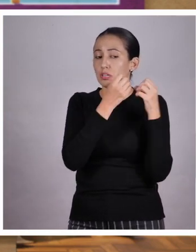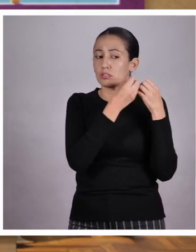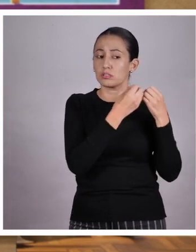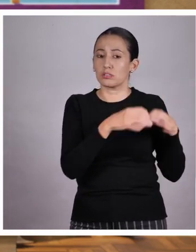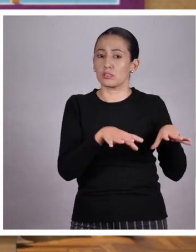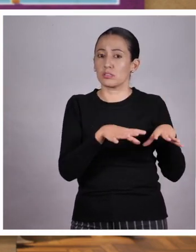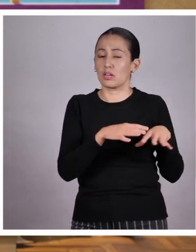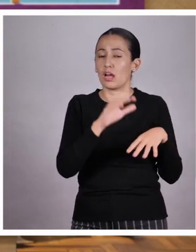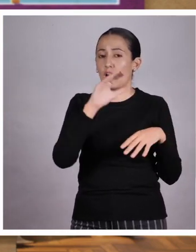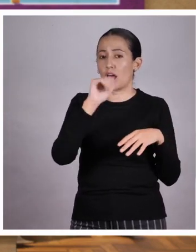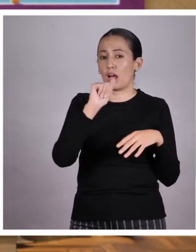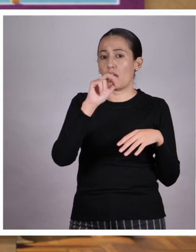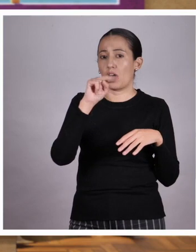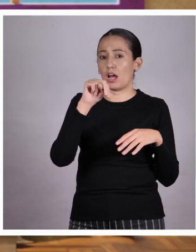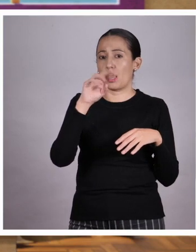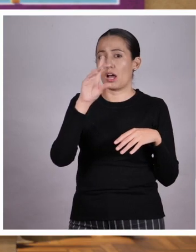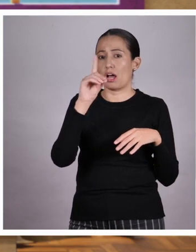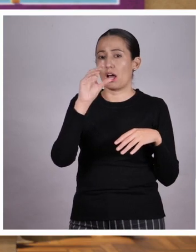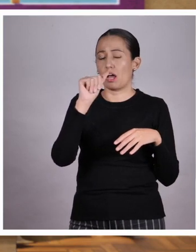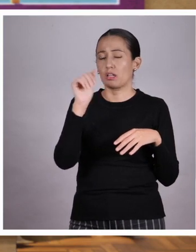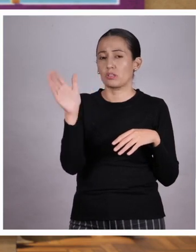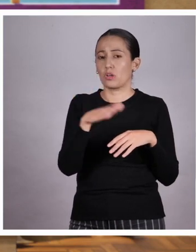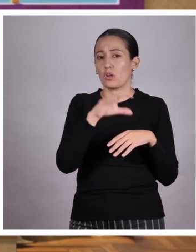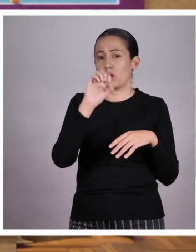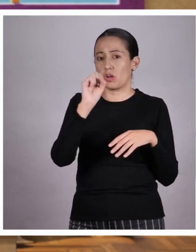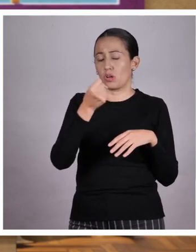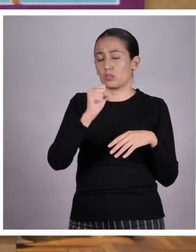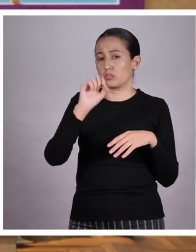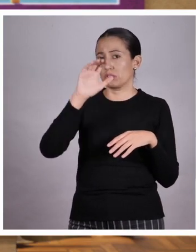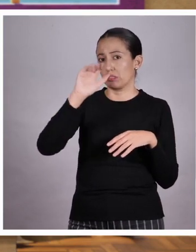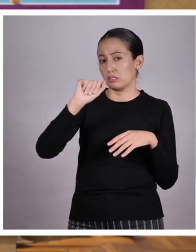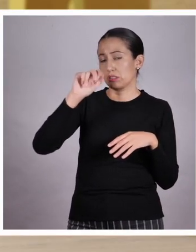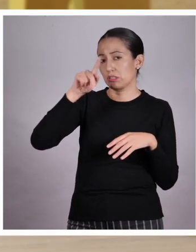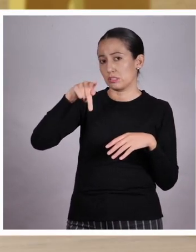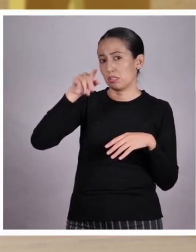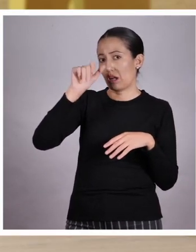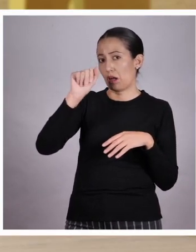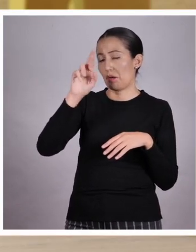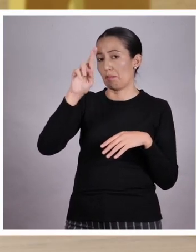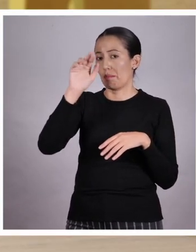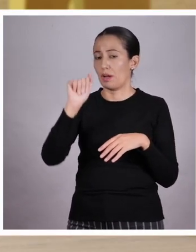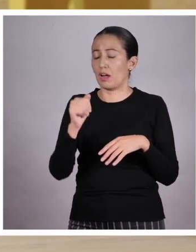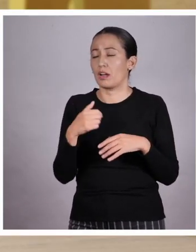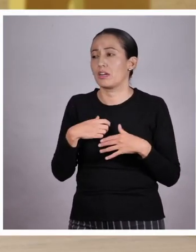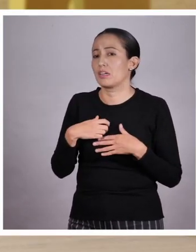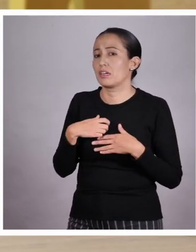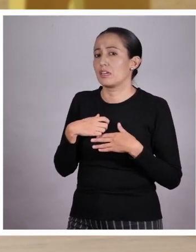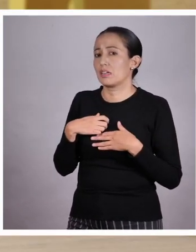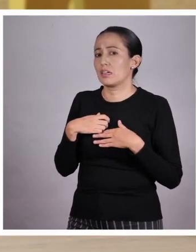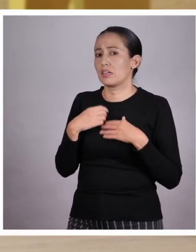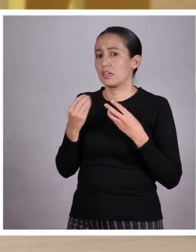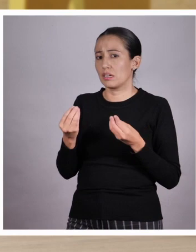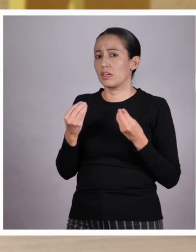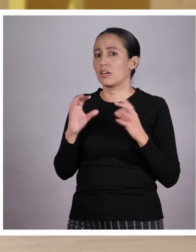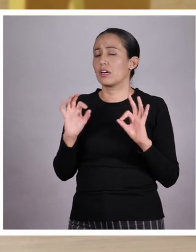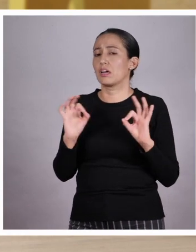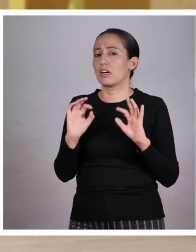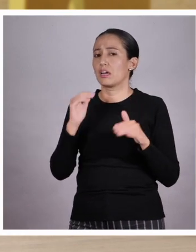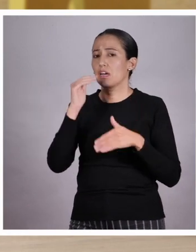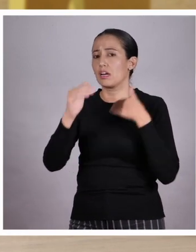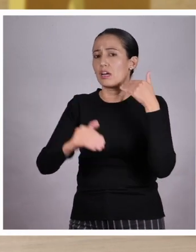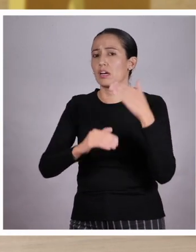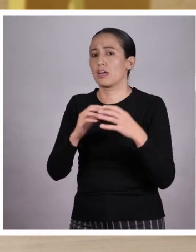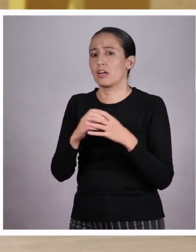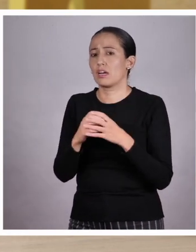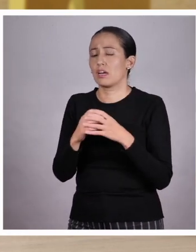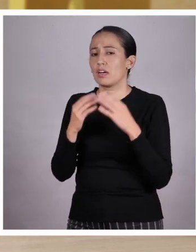el andoa y el sápara. Y otras están en grave peligro de extinción. ¡Chale! Esa sí no me la